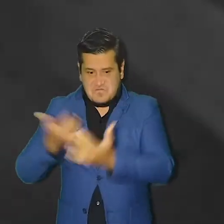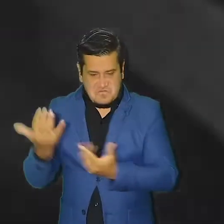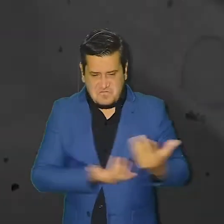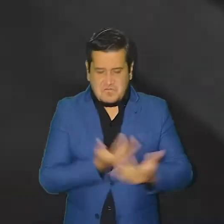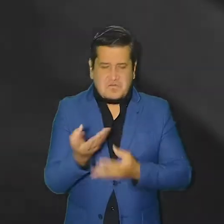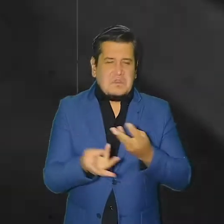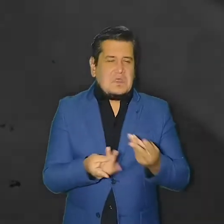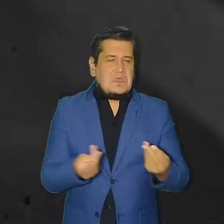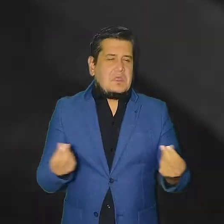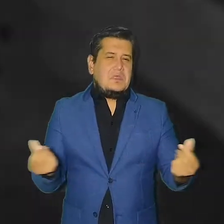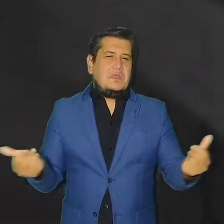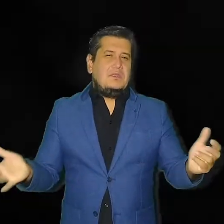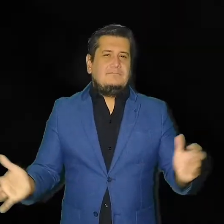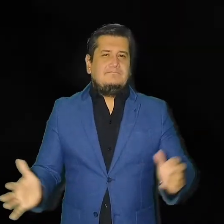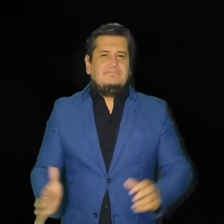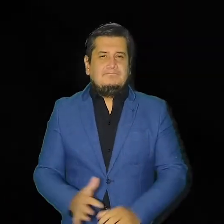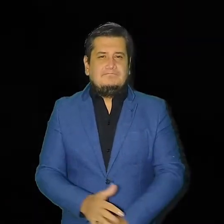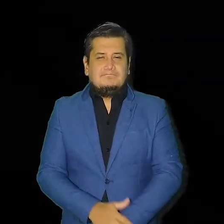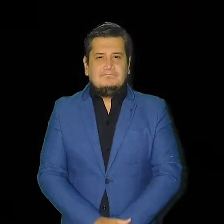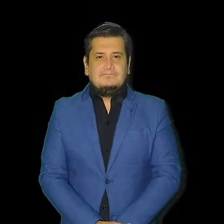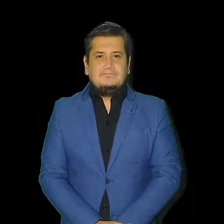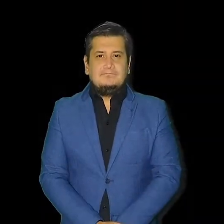y desaparecieron prácticamente.